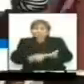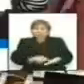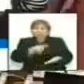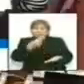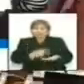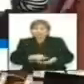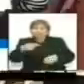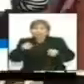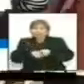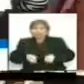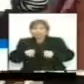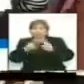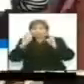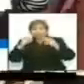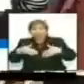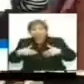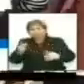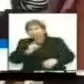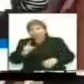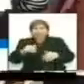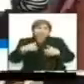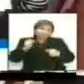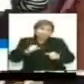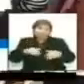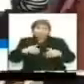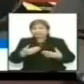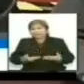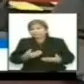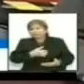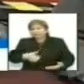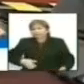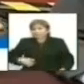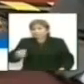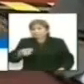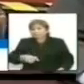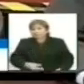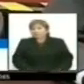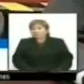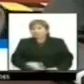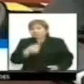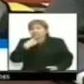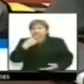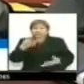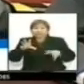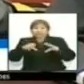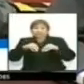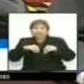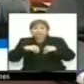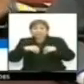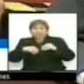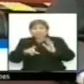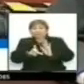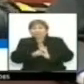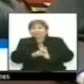tema. Que no se puede, que sí se puede, etcétera. Un mes. Y el presidente vino acá. Y claro, como habíamos aprobado la